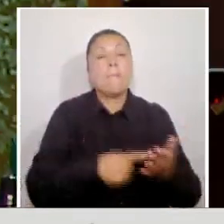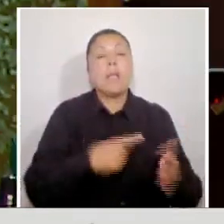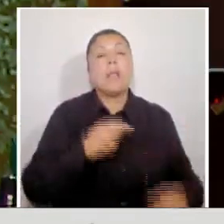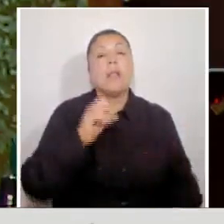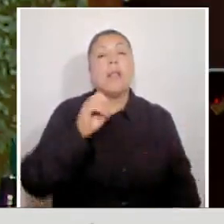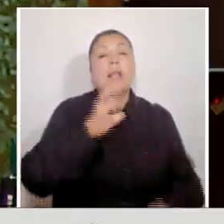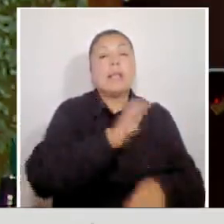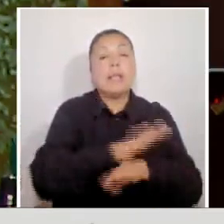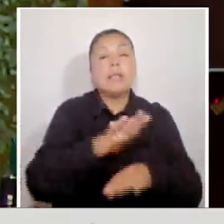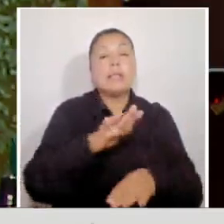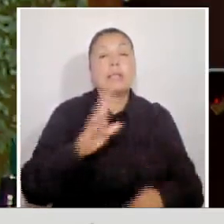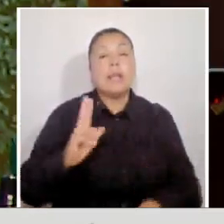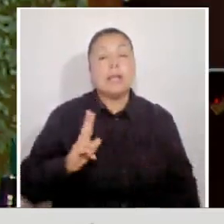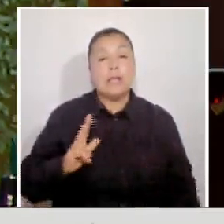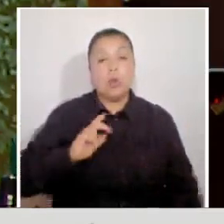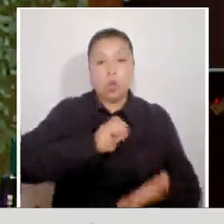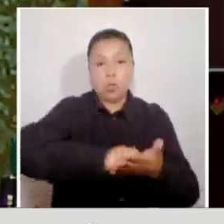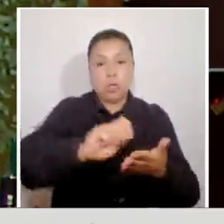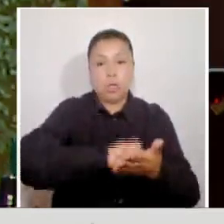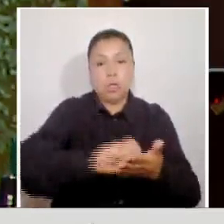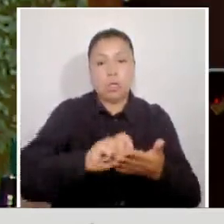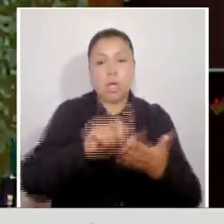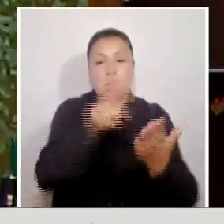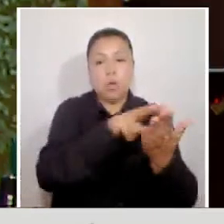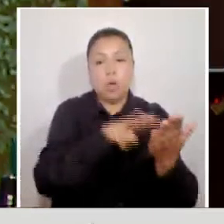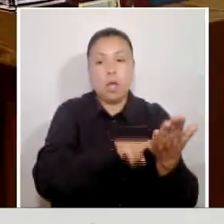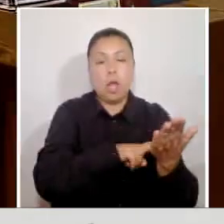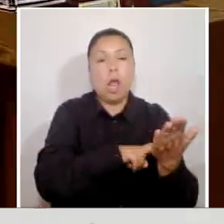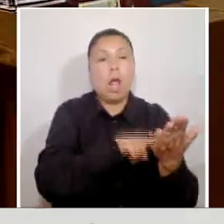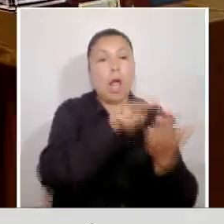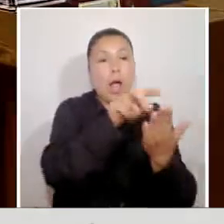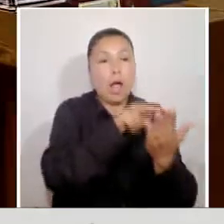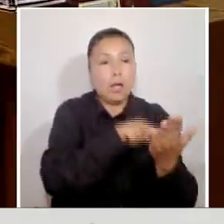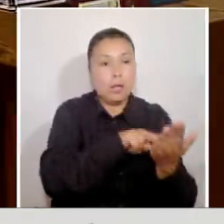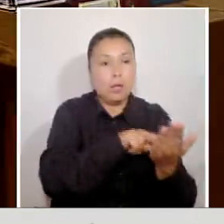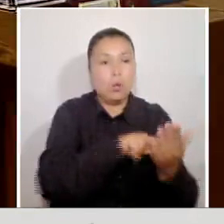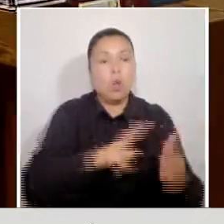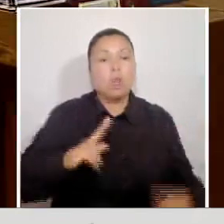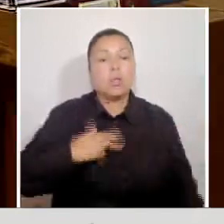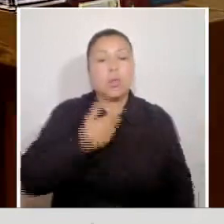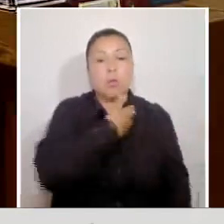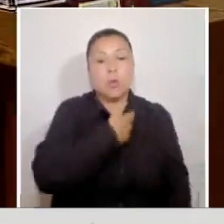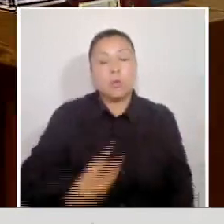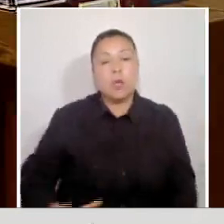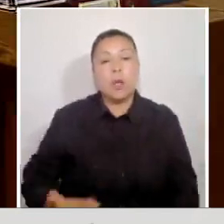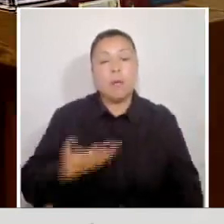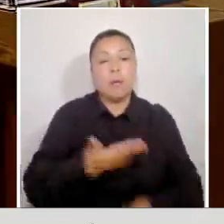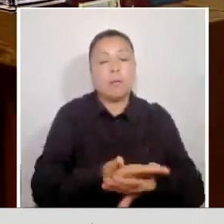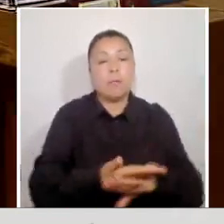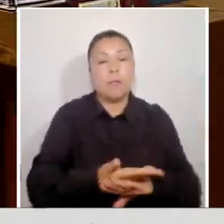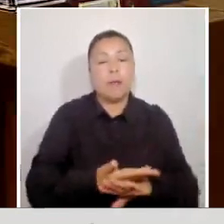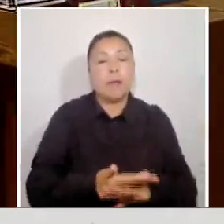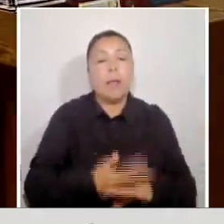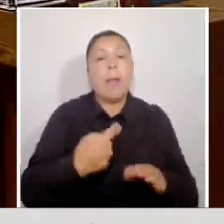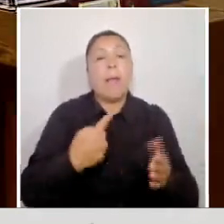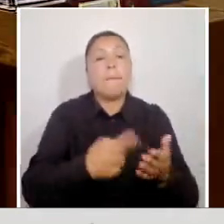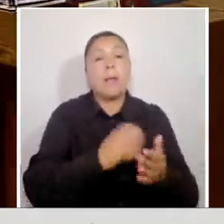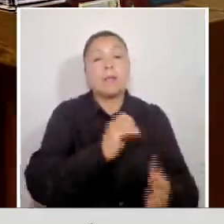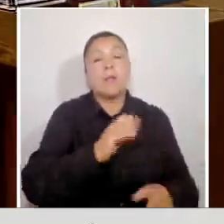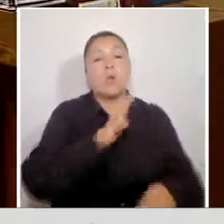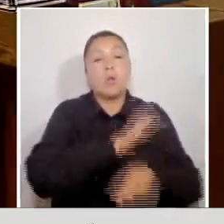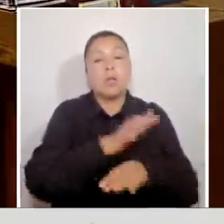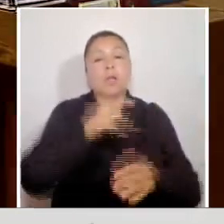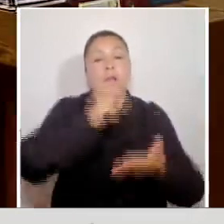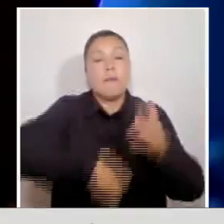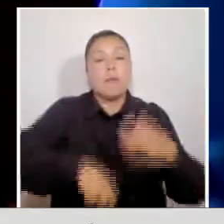que el señor prosecretario dará lectura a su título señor presidente la solicitud de resolución 115 La firman las diputadas